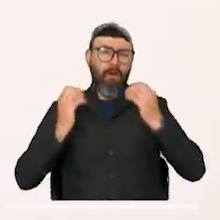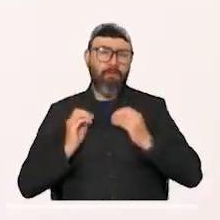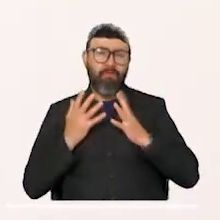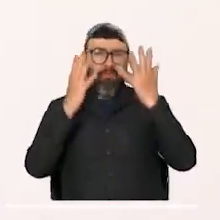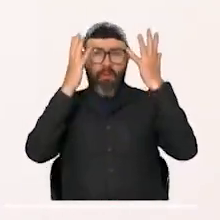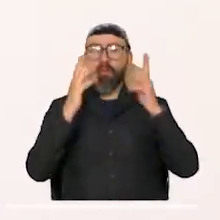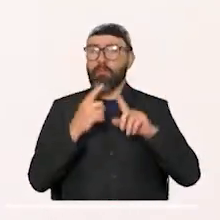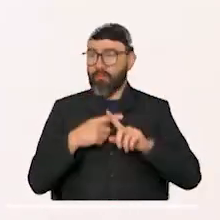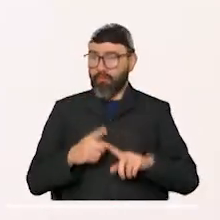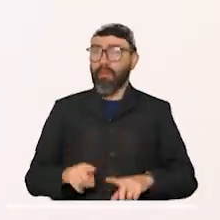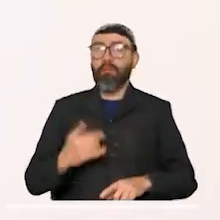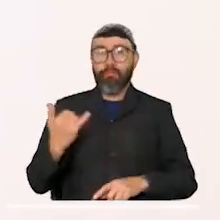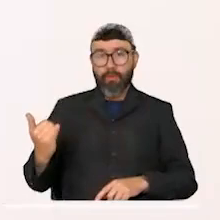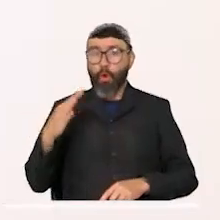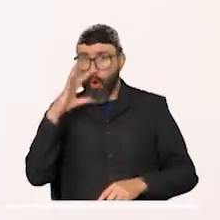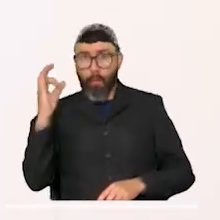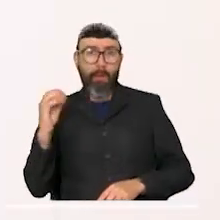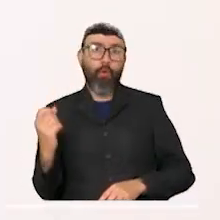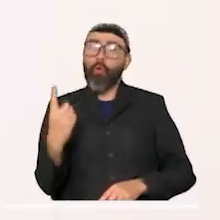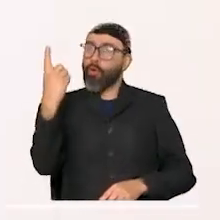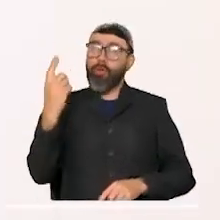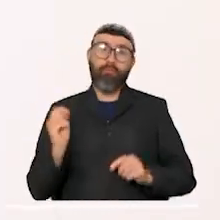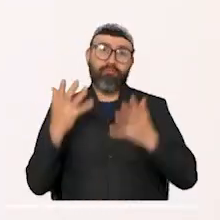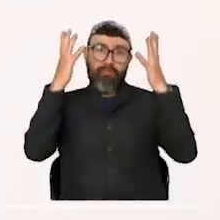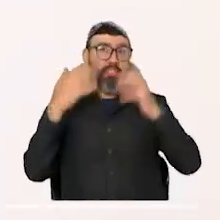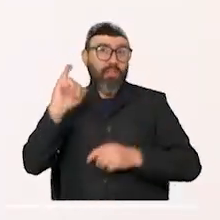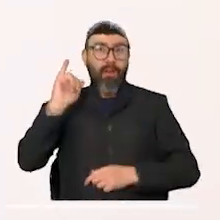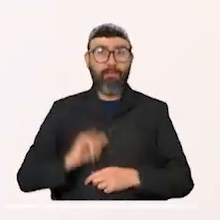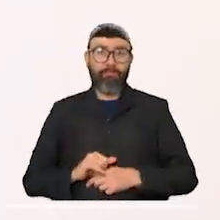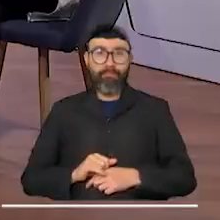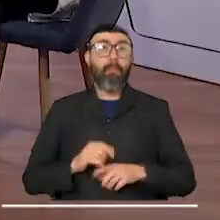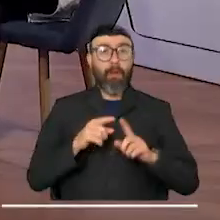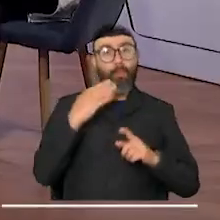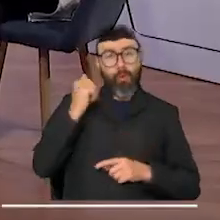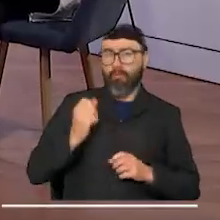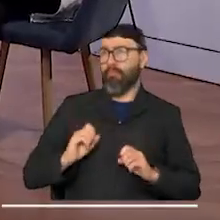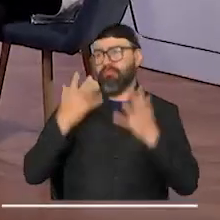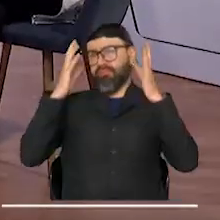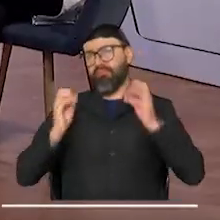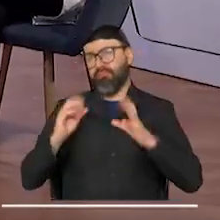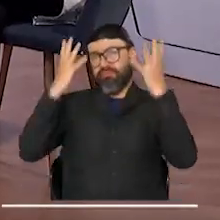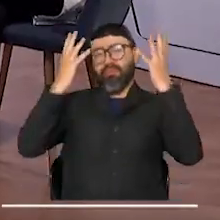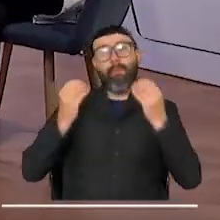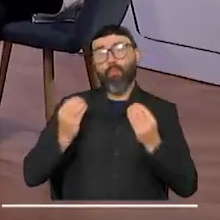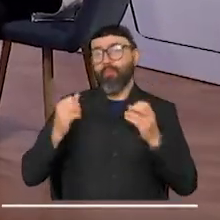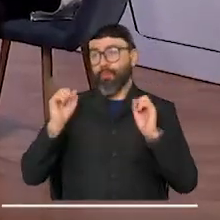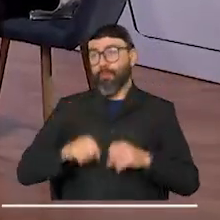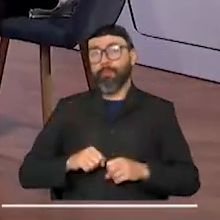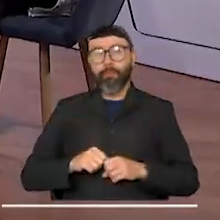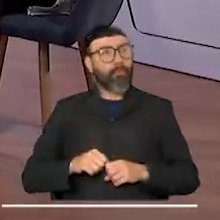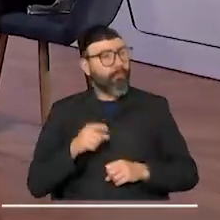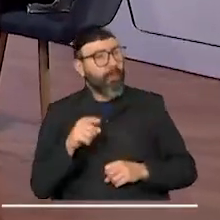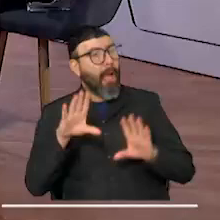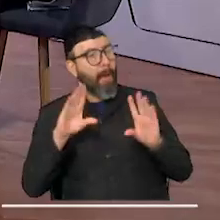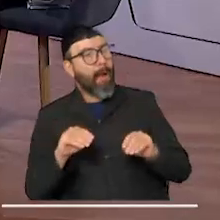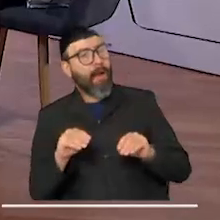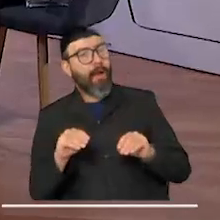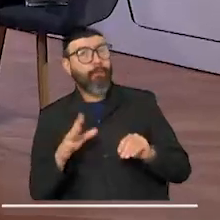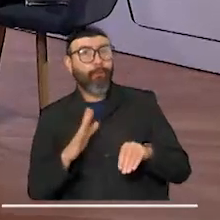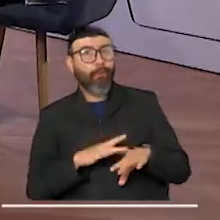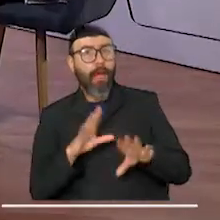hombres Entonces tenemos que aprovechar esos beneficios que nos da la naturaleza bueno doctora creo que tenemos que apagarlo si no